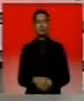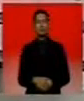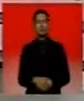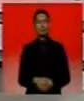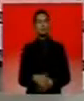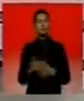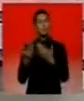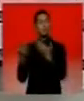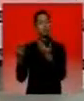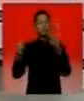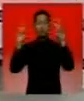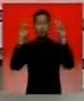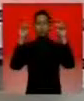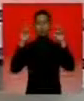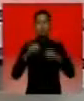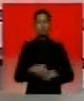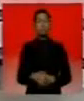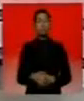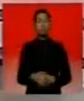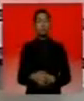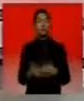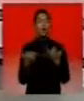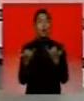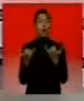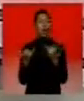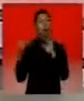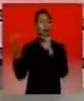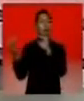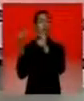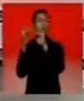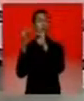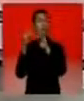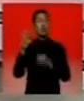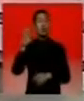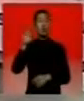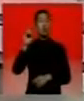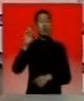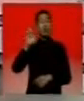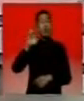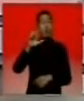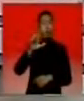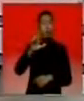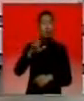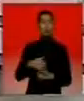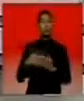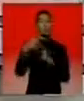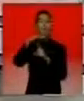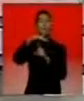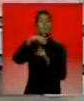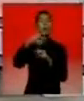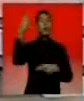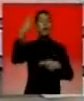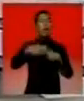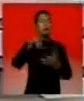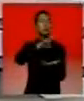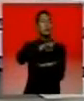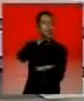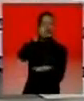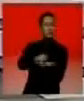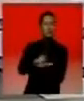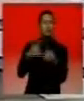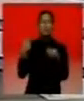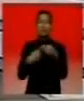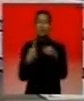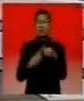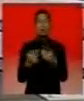propósito de este tema, Valeria, amigos televidentes, a esta hora nos enlazamos con Rommel Garzón, quien está en el Parque Bicentenario de Quito, donde se